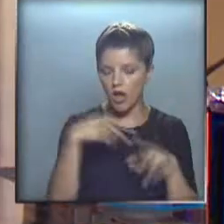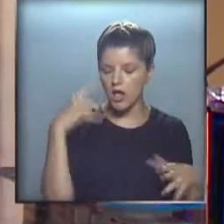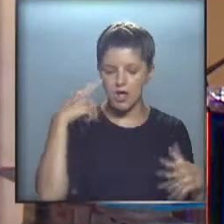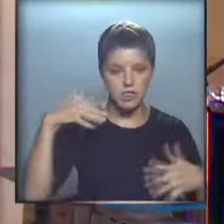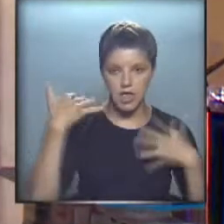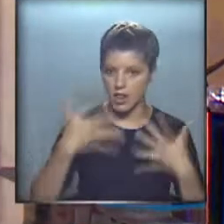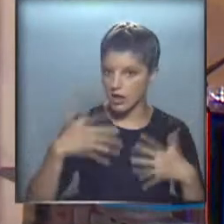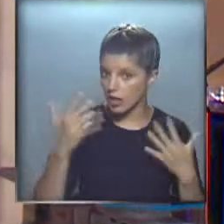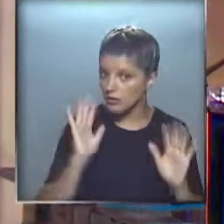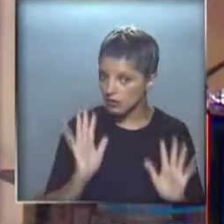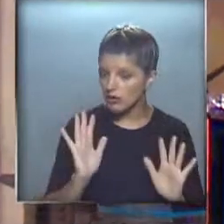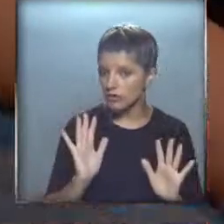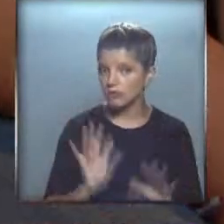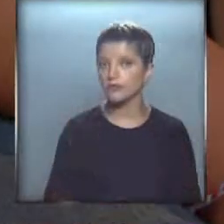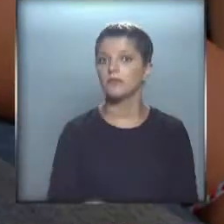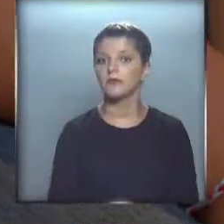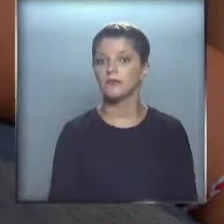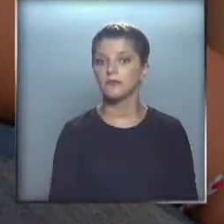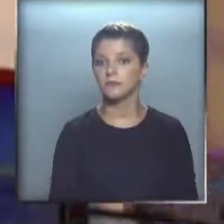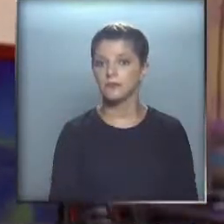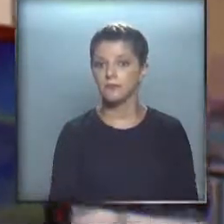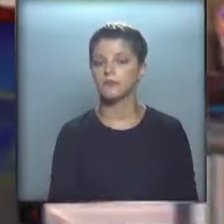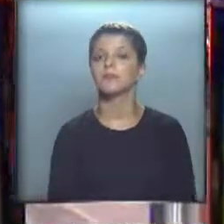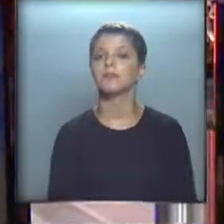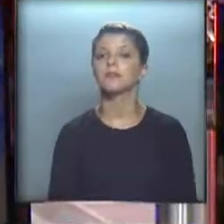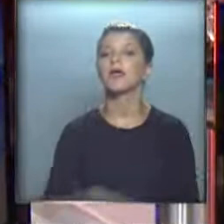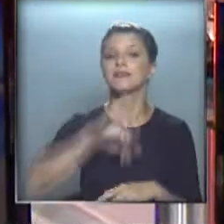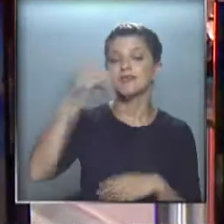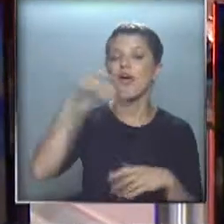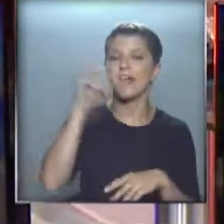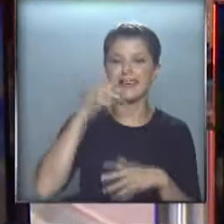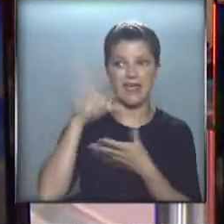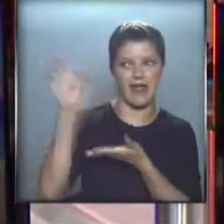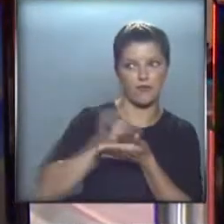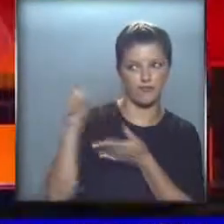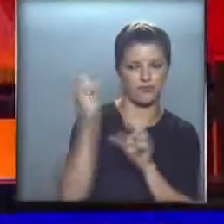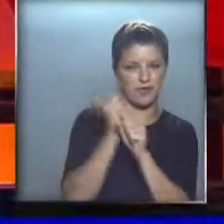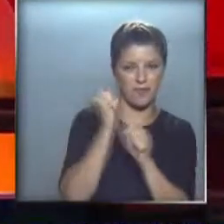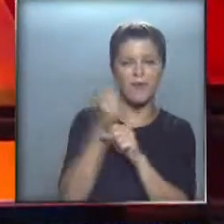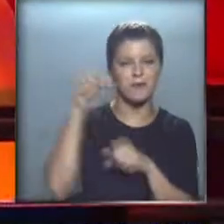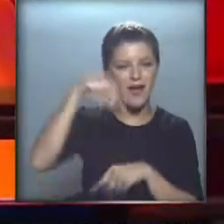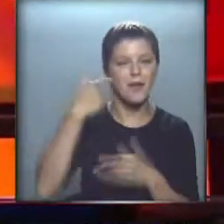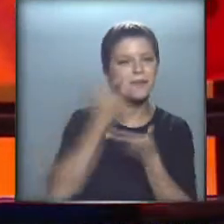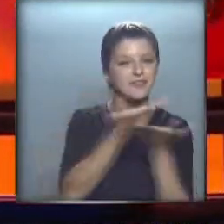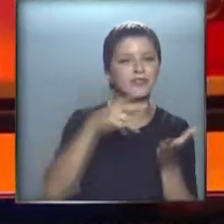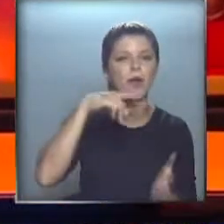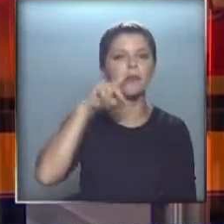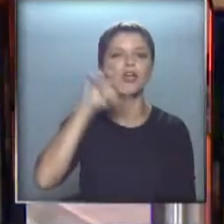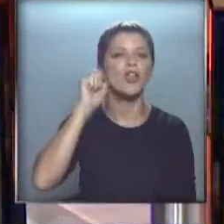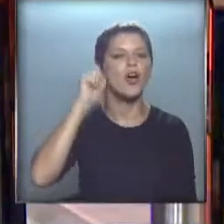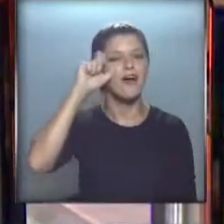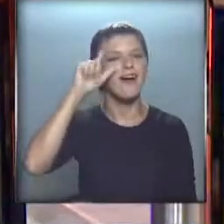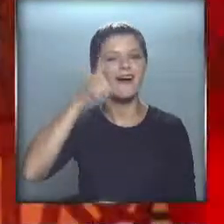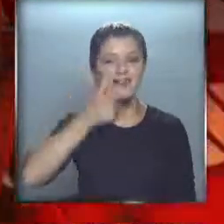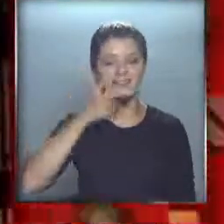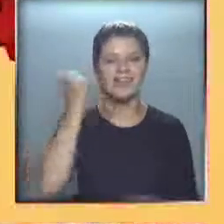suyo. Vamos a ver la intervención. Sí, vamos a ver, le voy a tirar el laburo a Kiara porque vamos a ver, voy a presentarte a un vlogger que nos habla de estereotipos. A